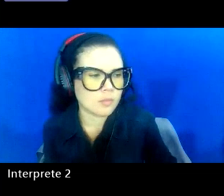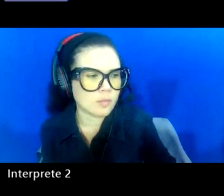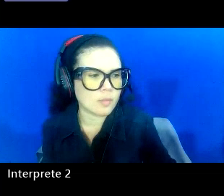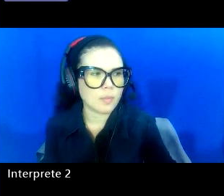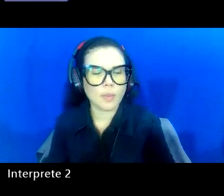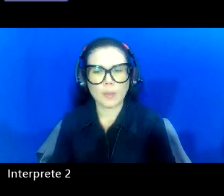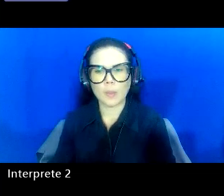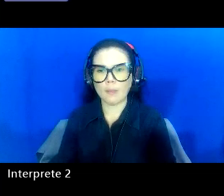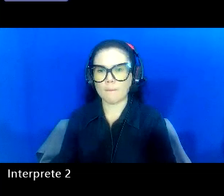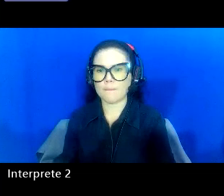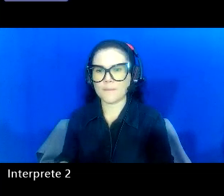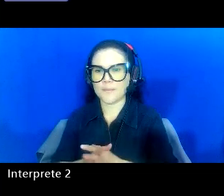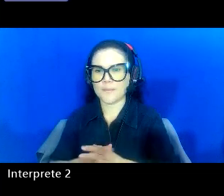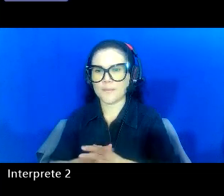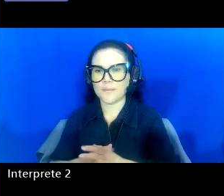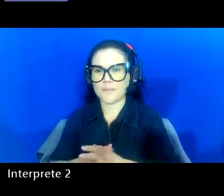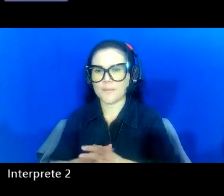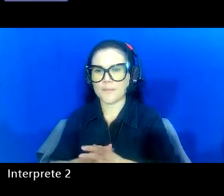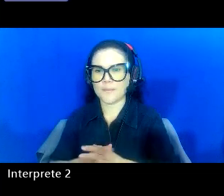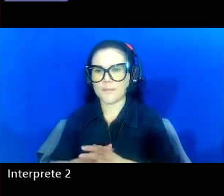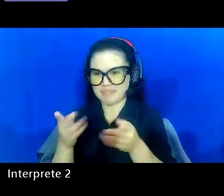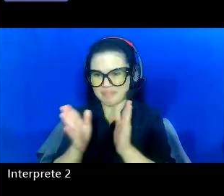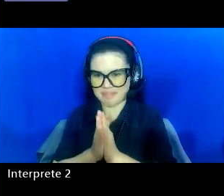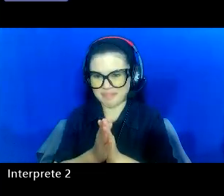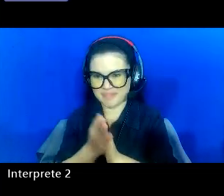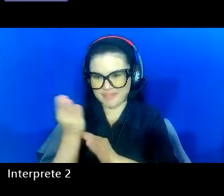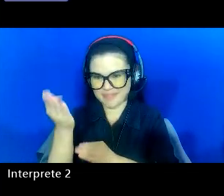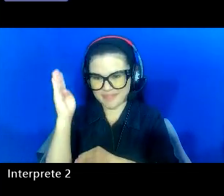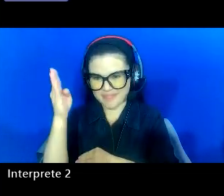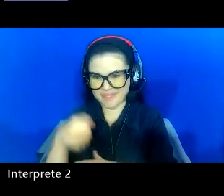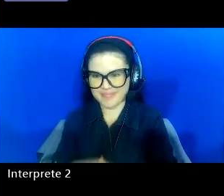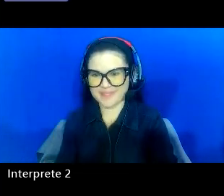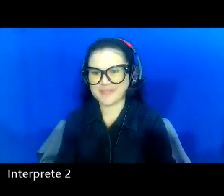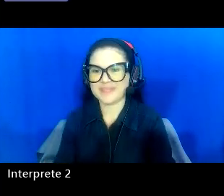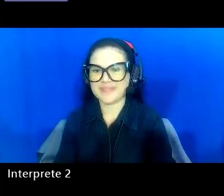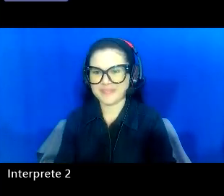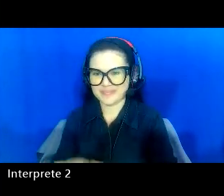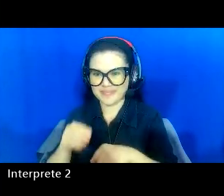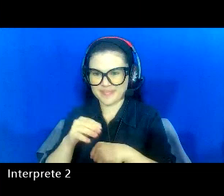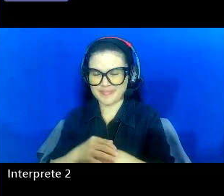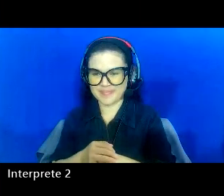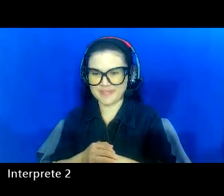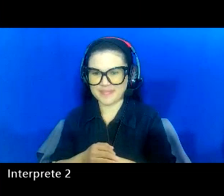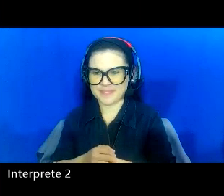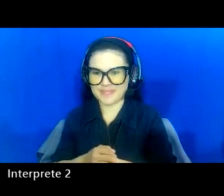El público te pide. Te aclamo. Exacto, te aclamo.